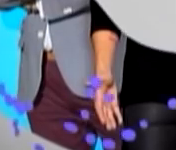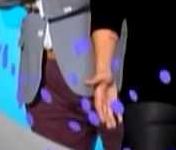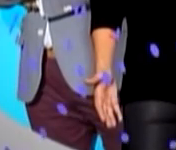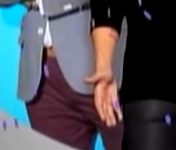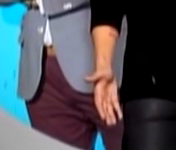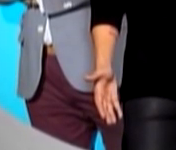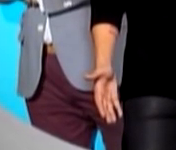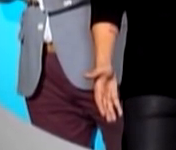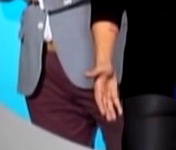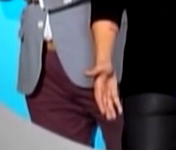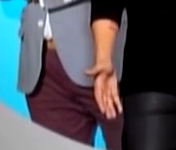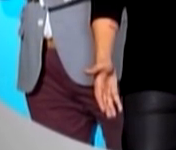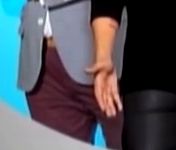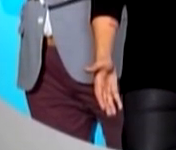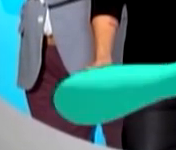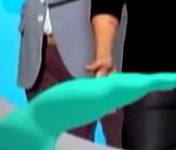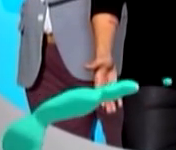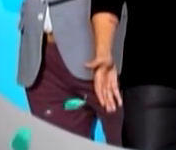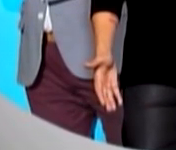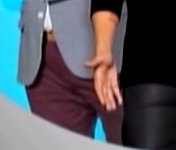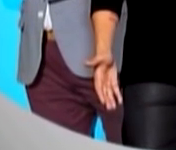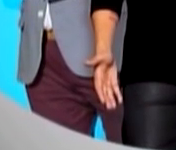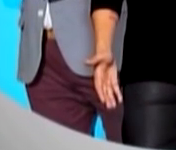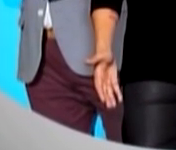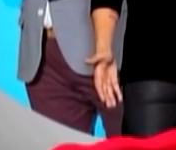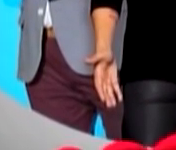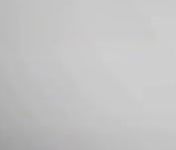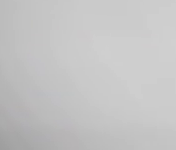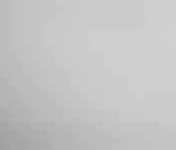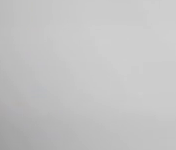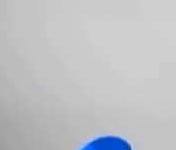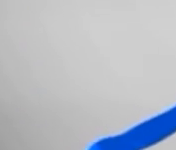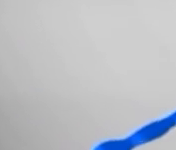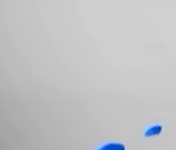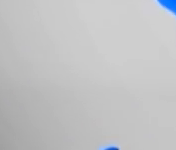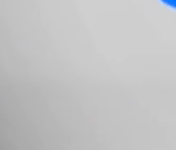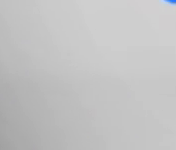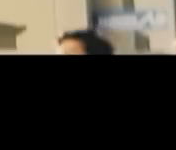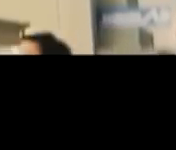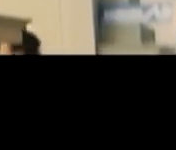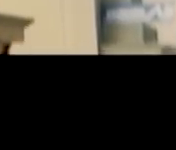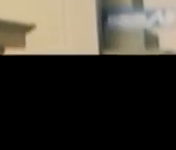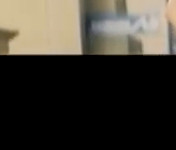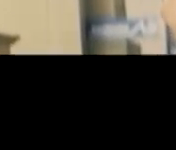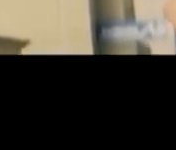a otro nivel a las 7 de la noche